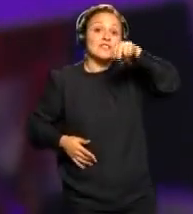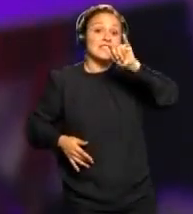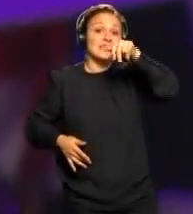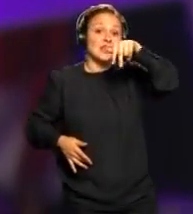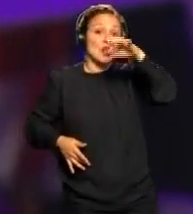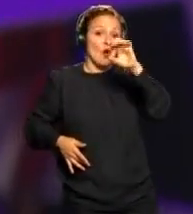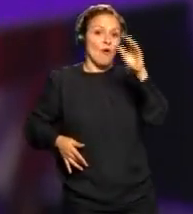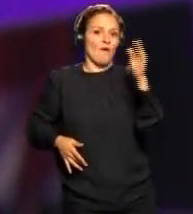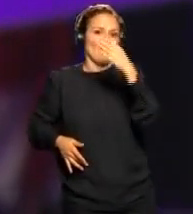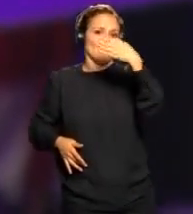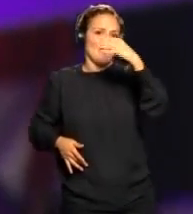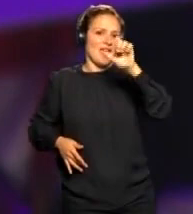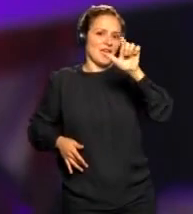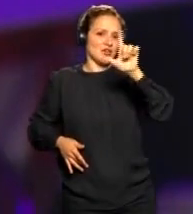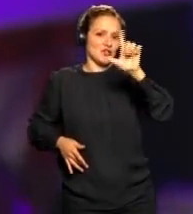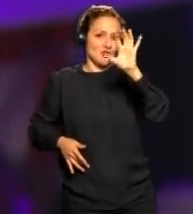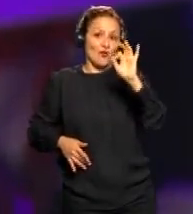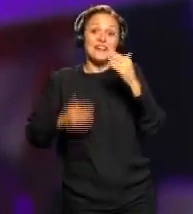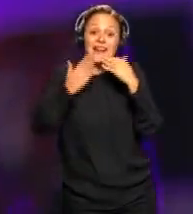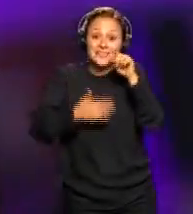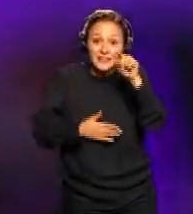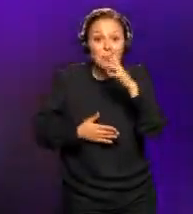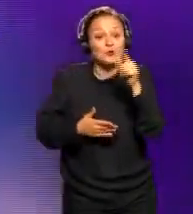ti, amigo. Muchas grande gracias. Nino. Grande Nino.